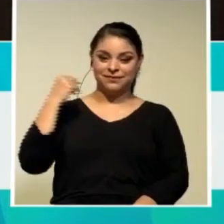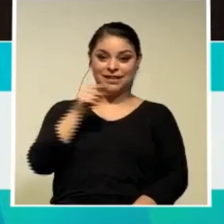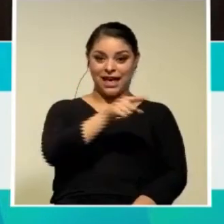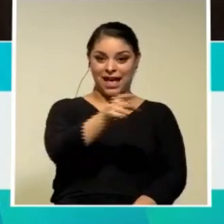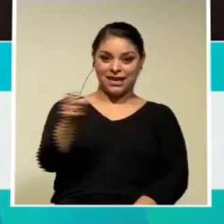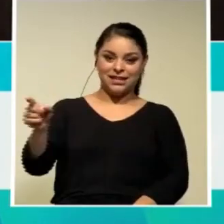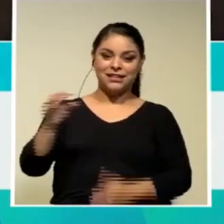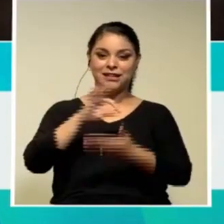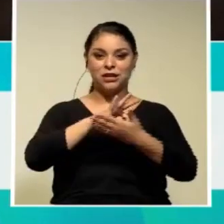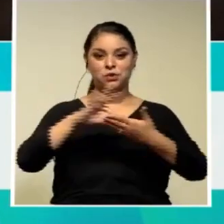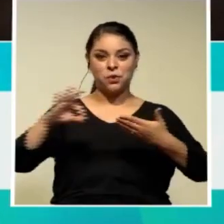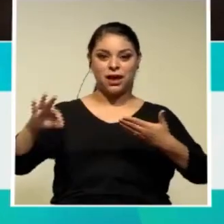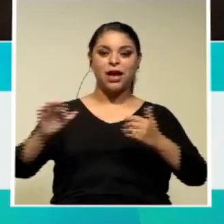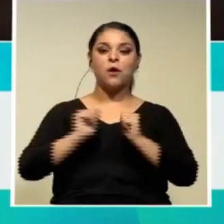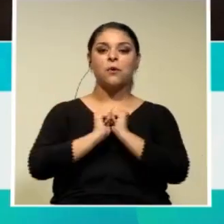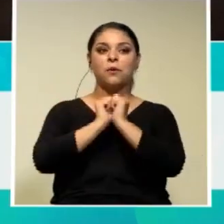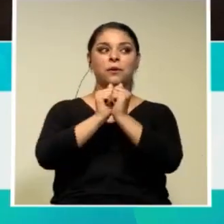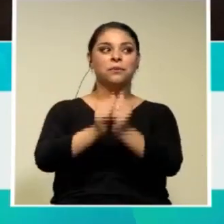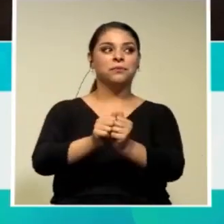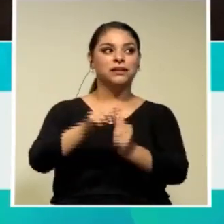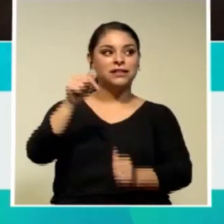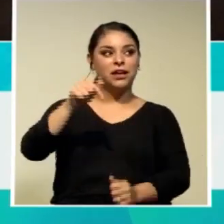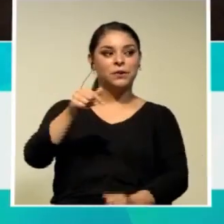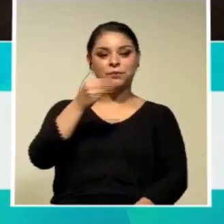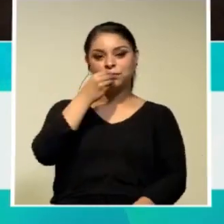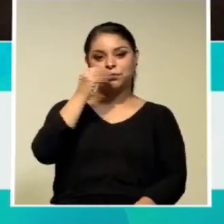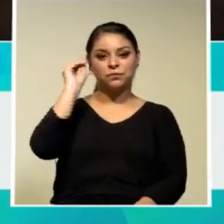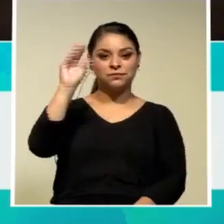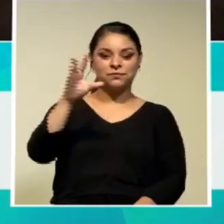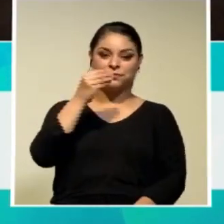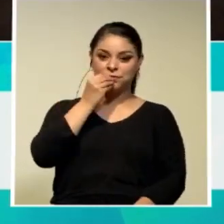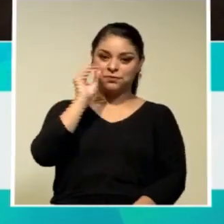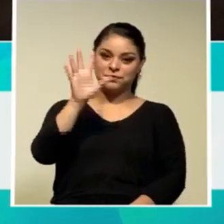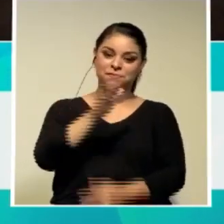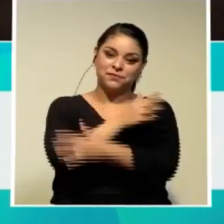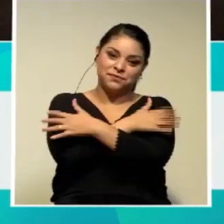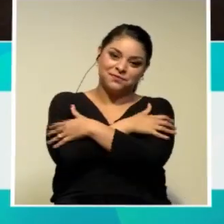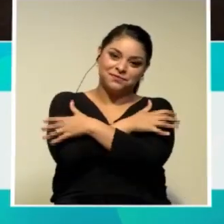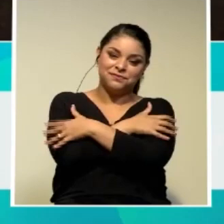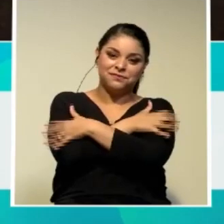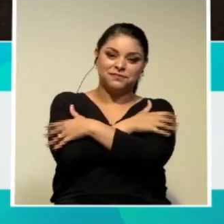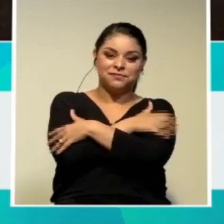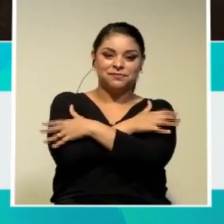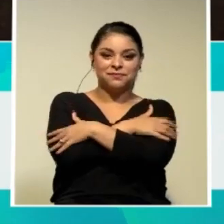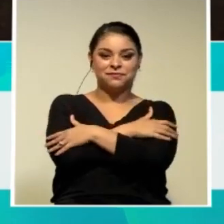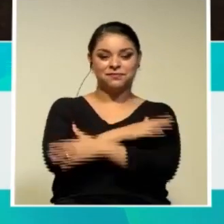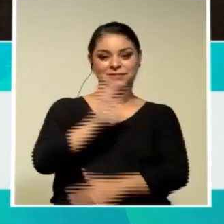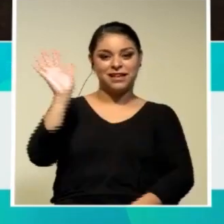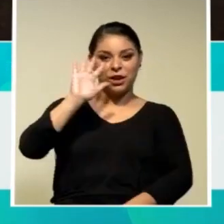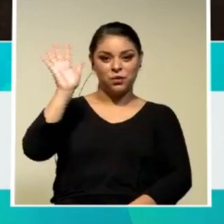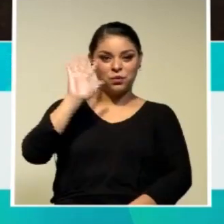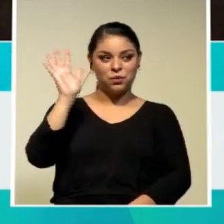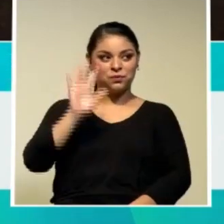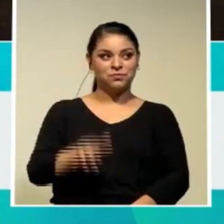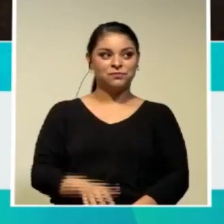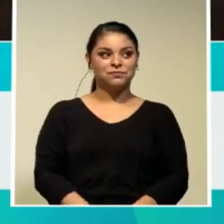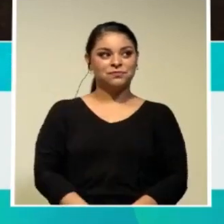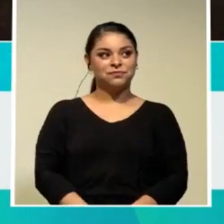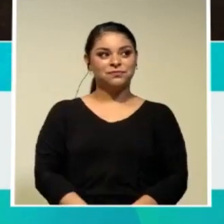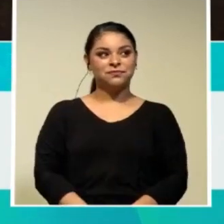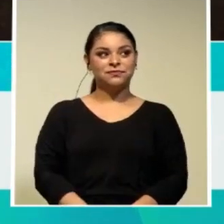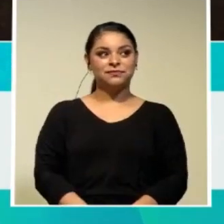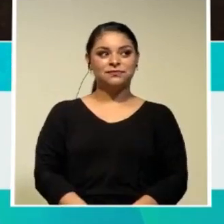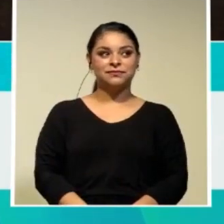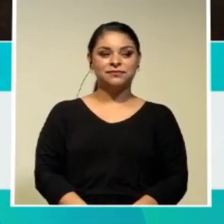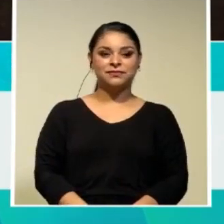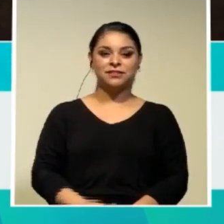allí, que nos acompañan. Besos y abrazos para esos niños y niñas que hoy nos van a acompañar haciendo